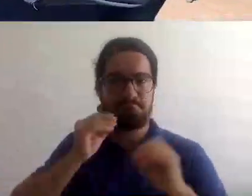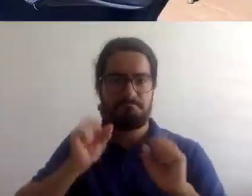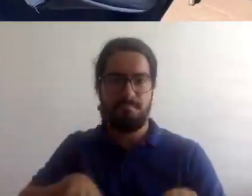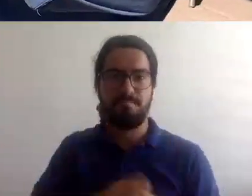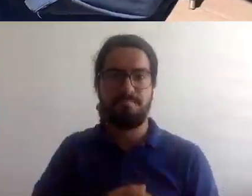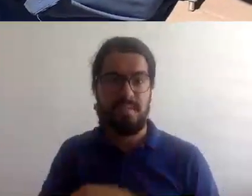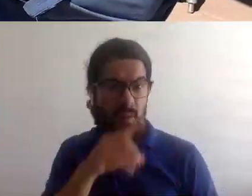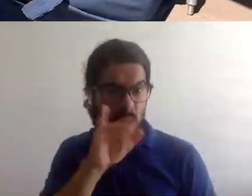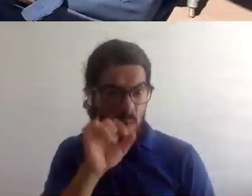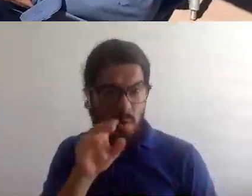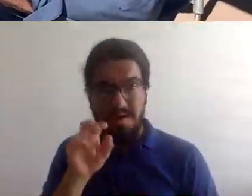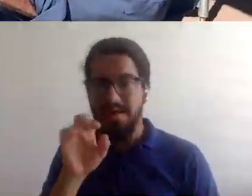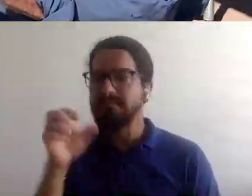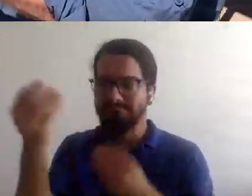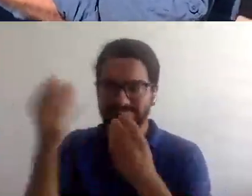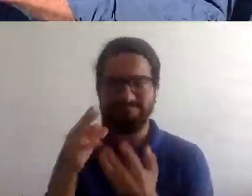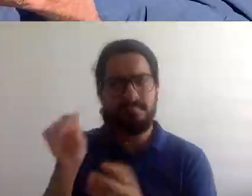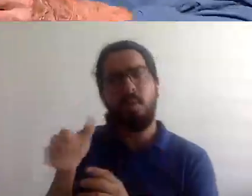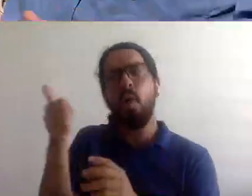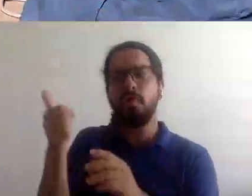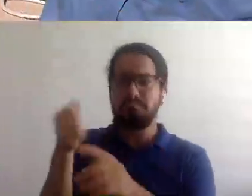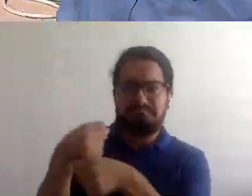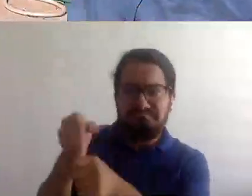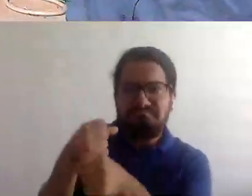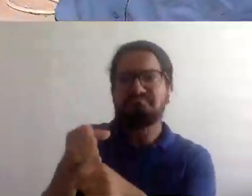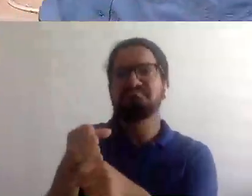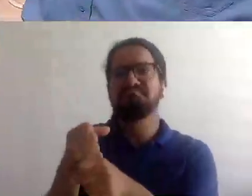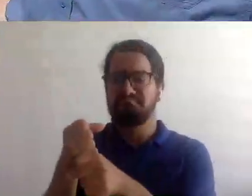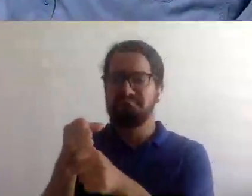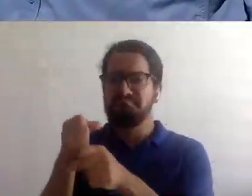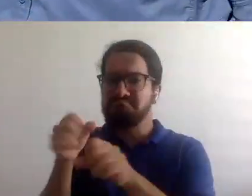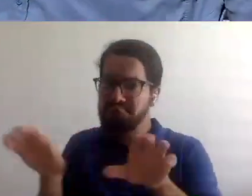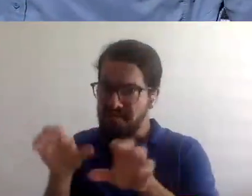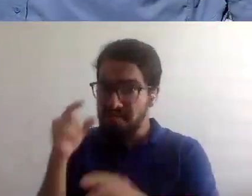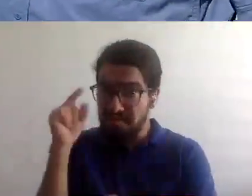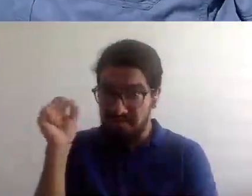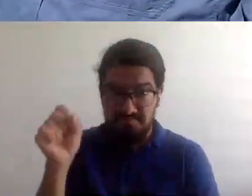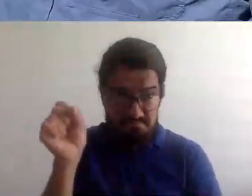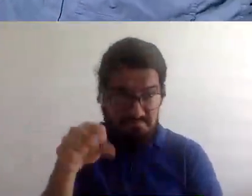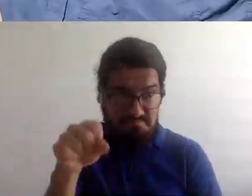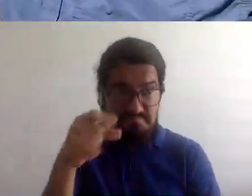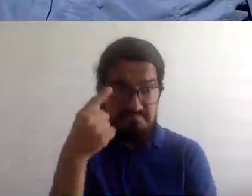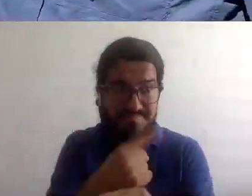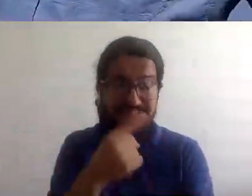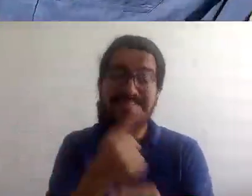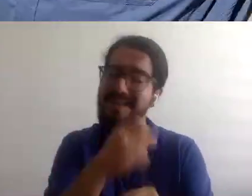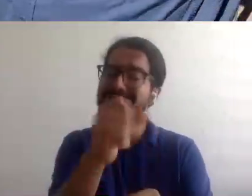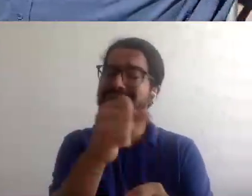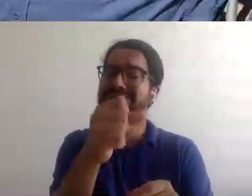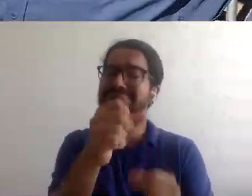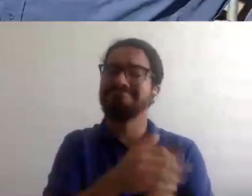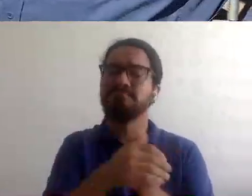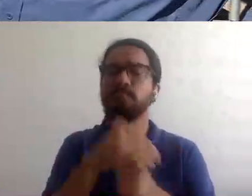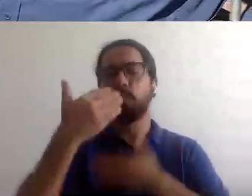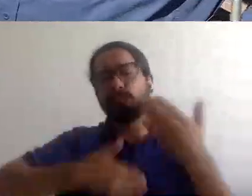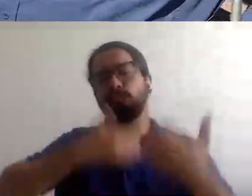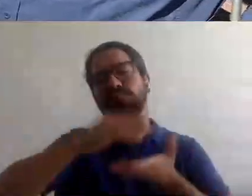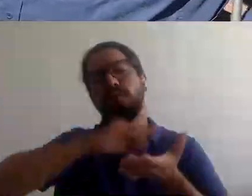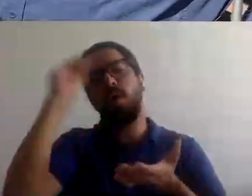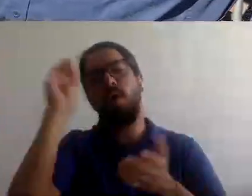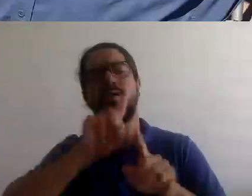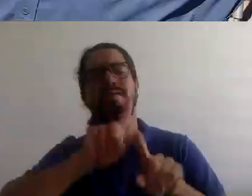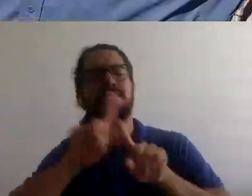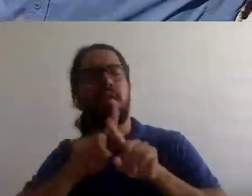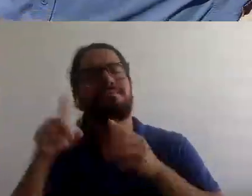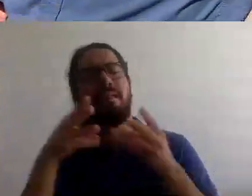Sí, pues realmente estamos tratando de aprender y de conocer más cosas que se pueden utilizar la verdolaga.